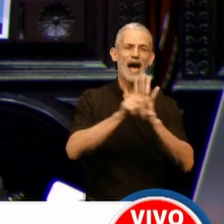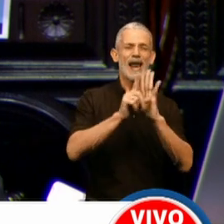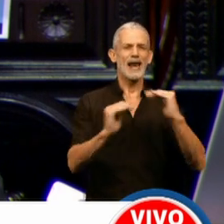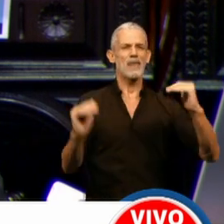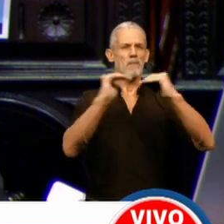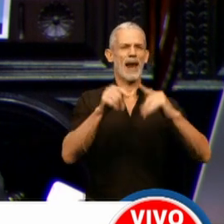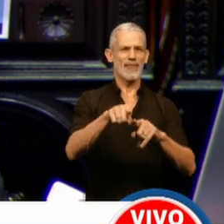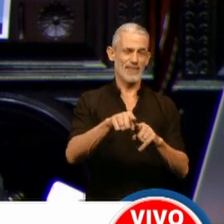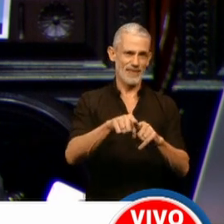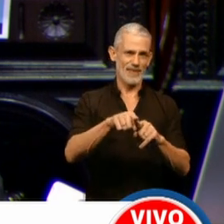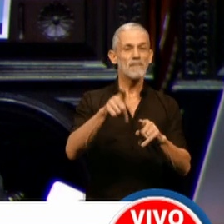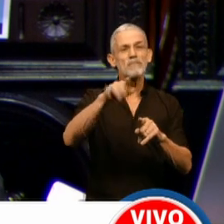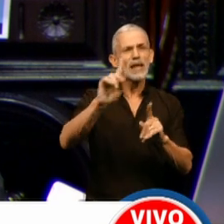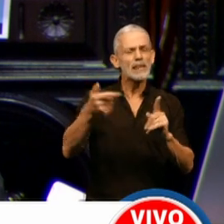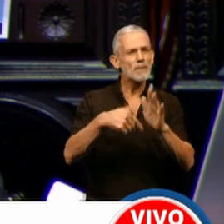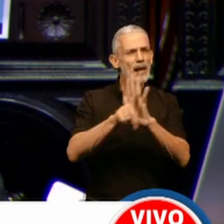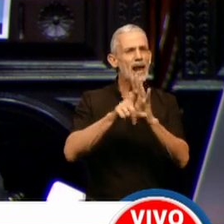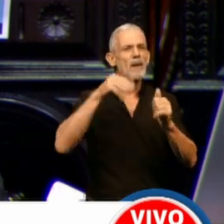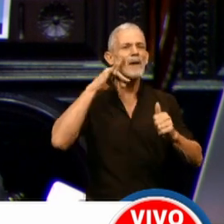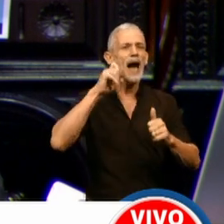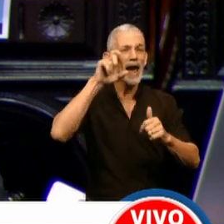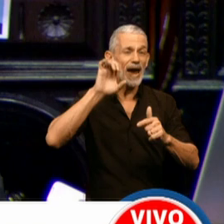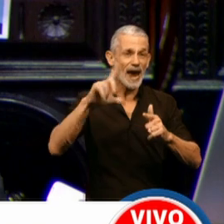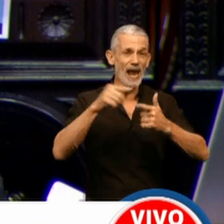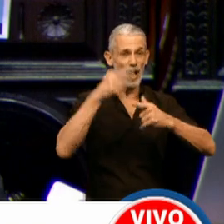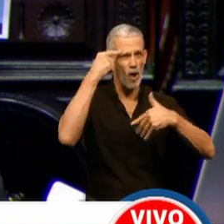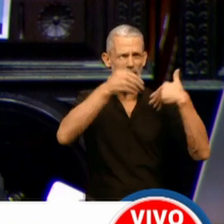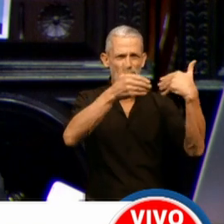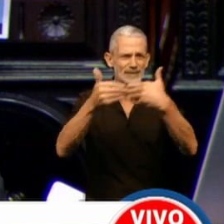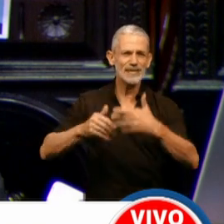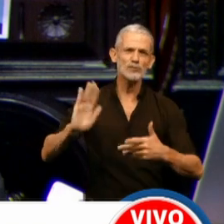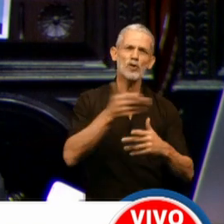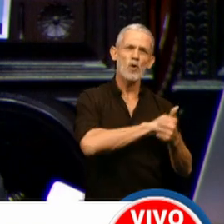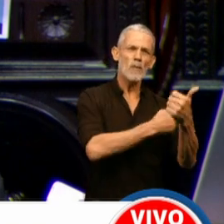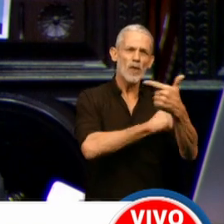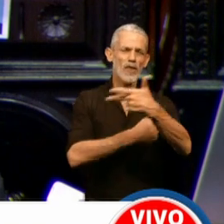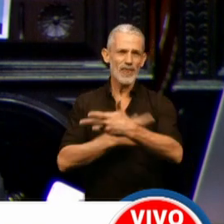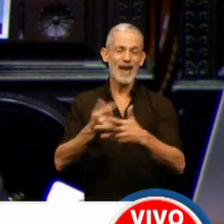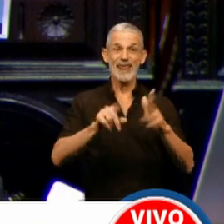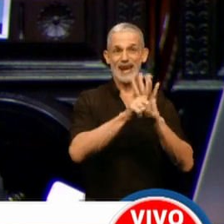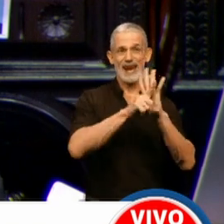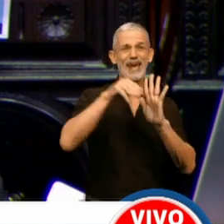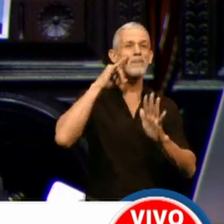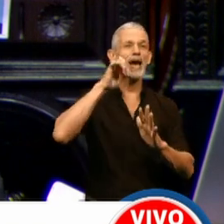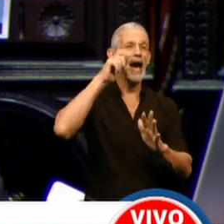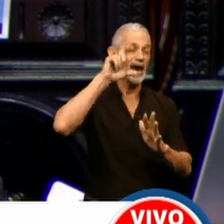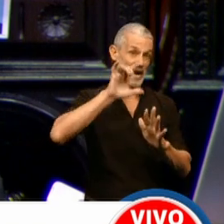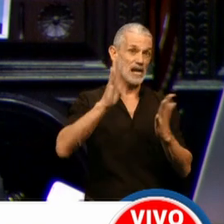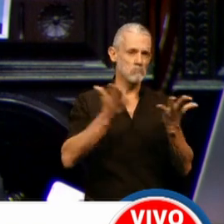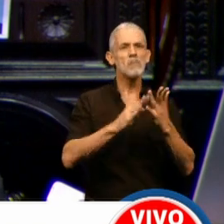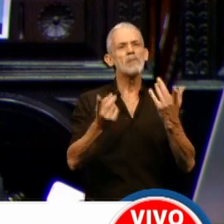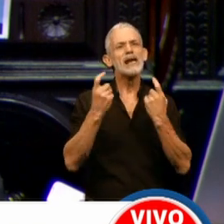paridad lo venimos haciendo con la ley micaela con la capacitación en todos los poderes del estado de la ley micaela bueno